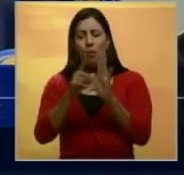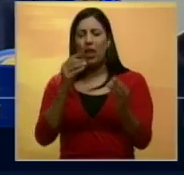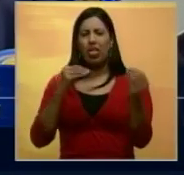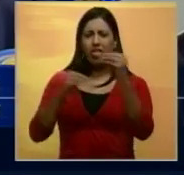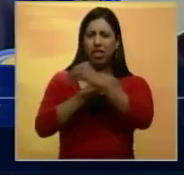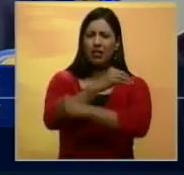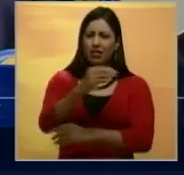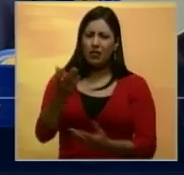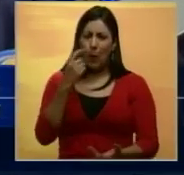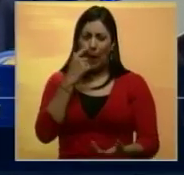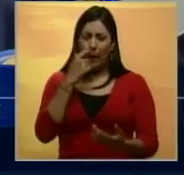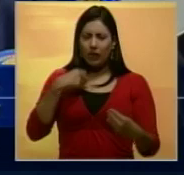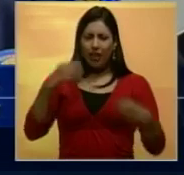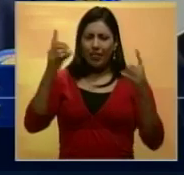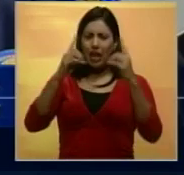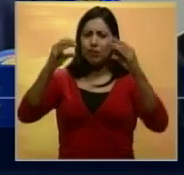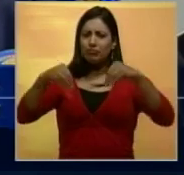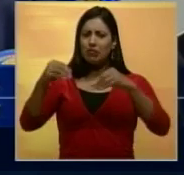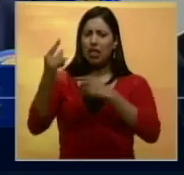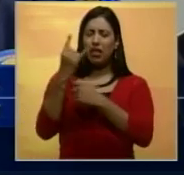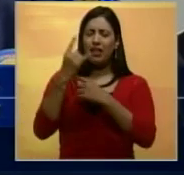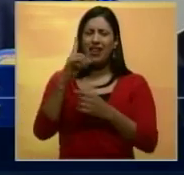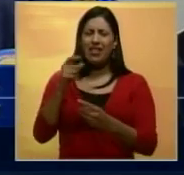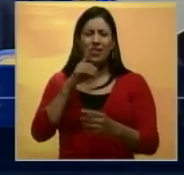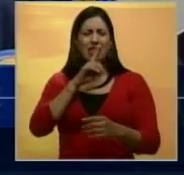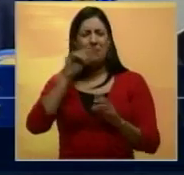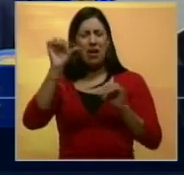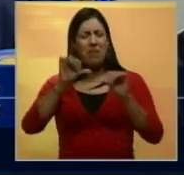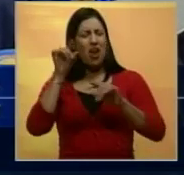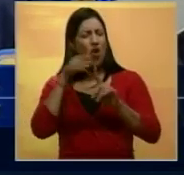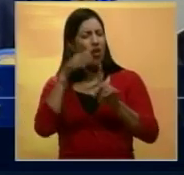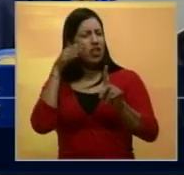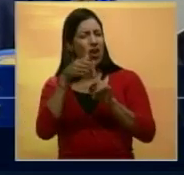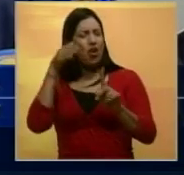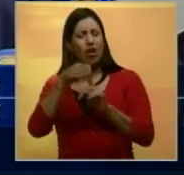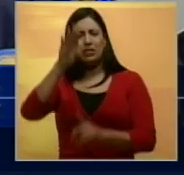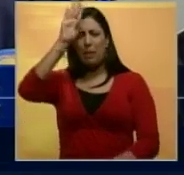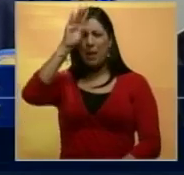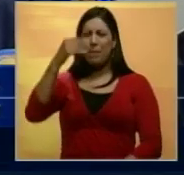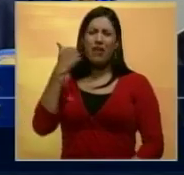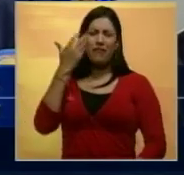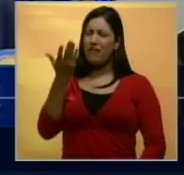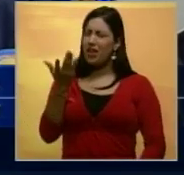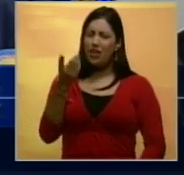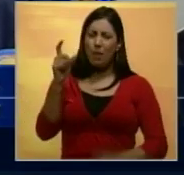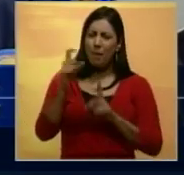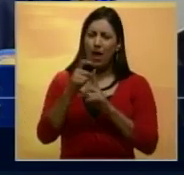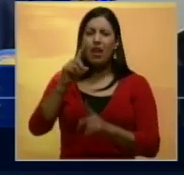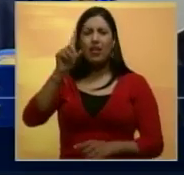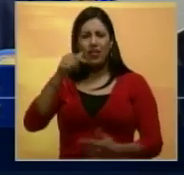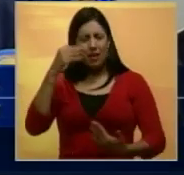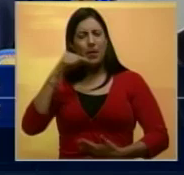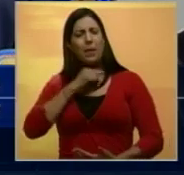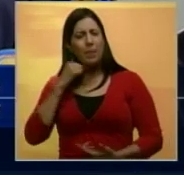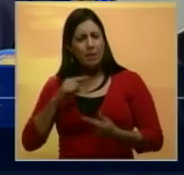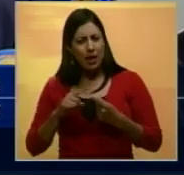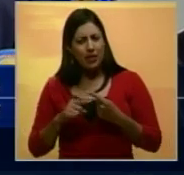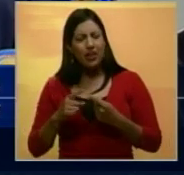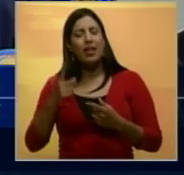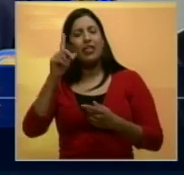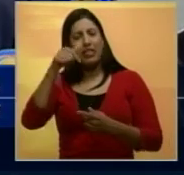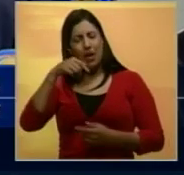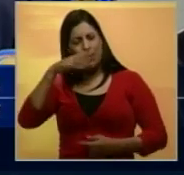contrario. A su juicio, ha habido una constante descalificación en contra del Papa Francisco, el Cardenal Pietro Parolin,